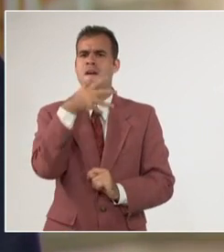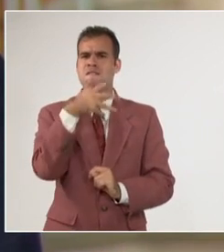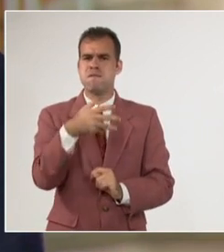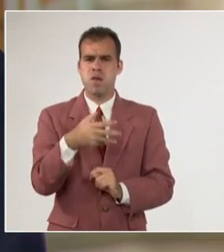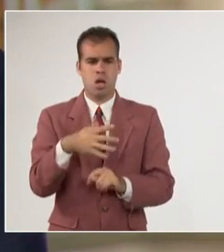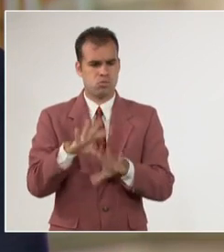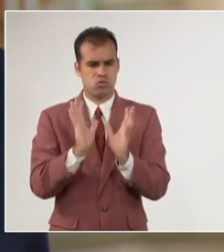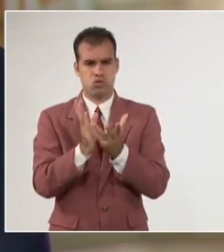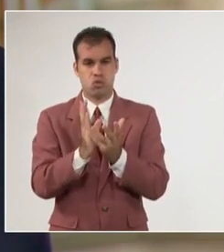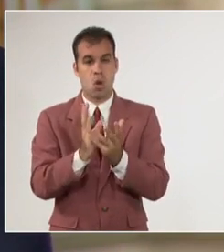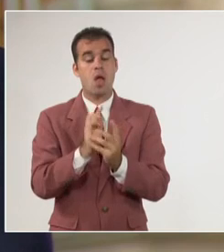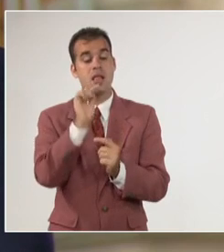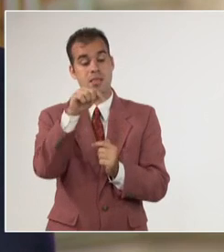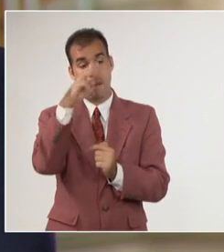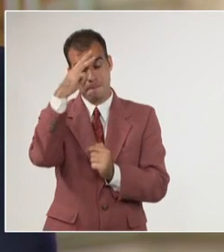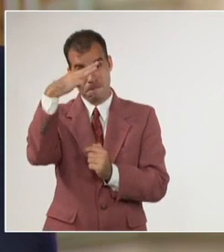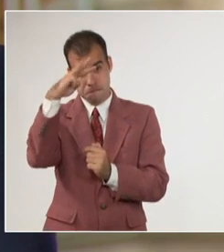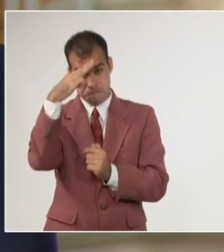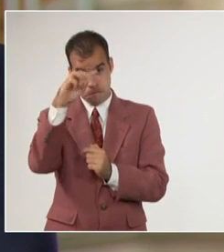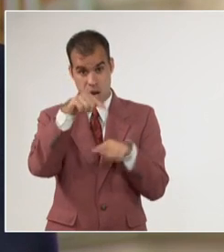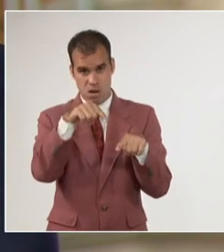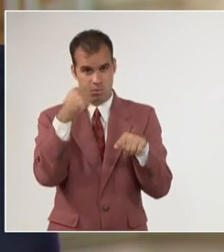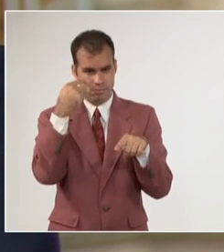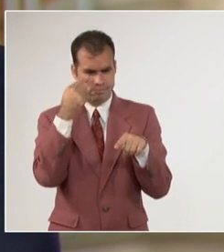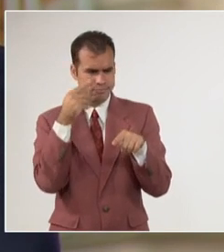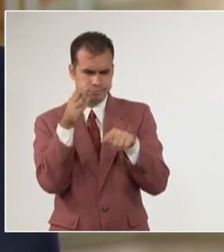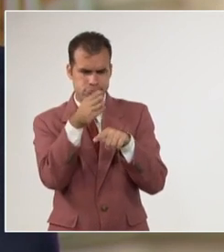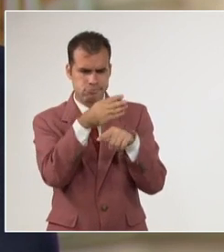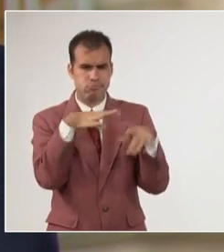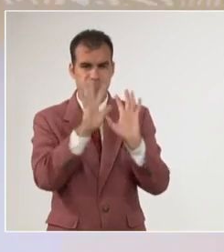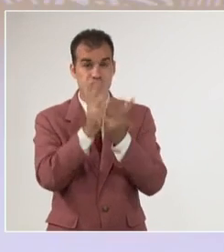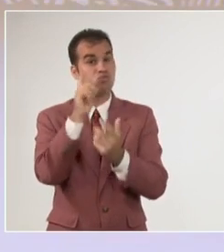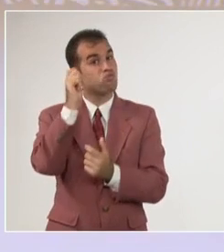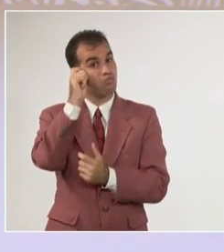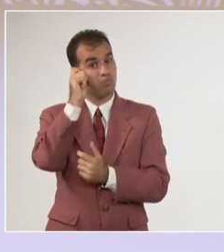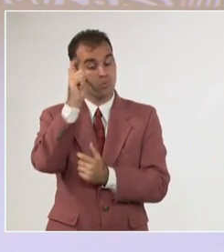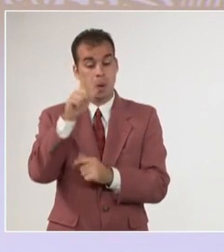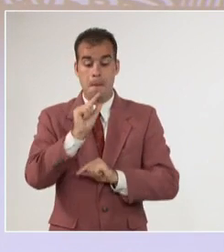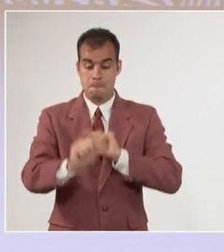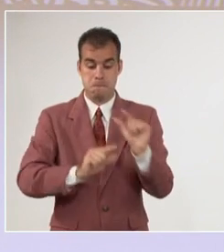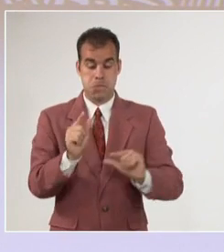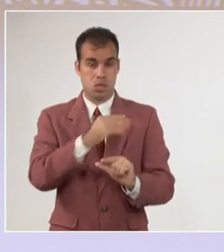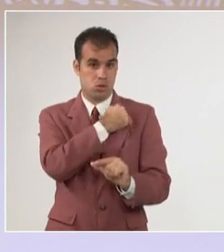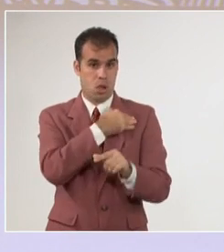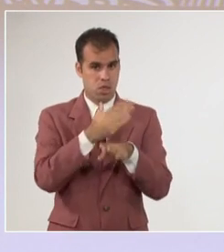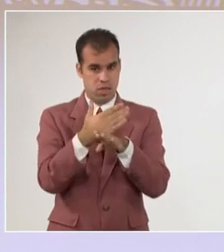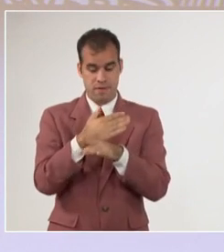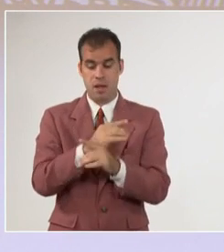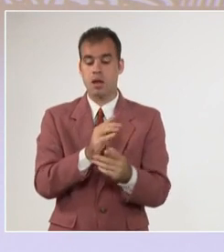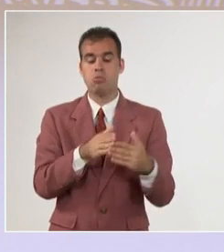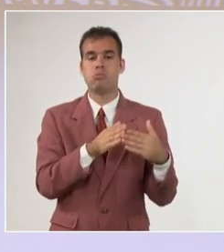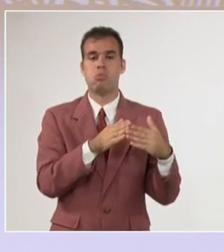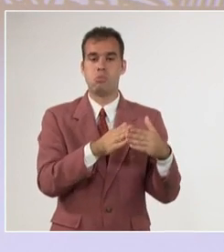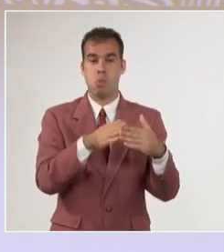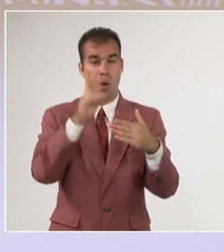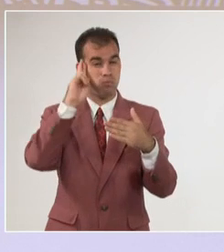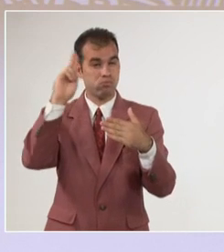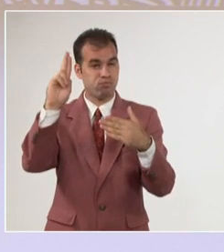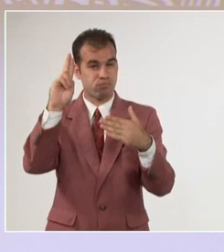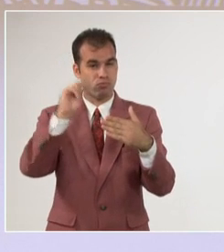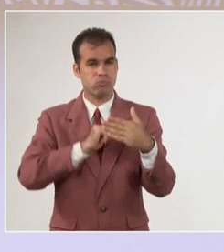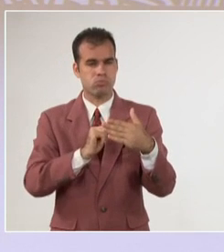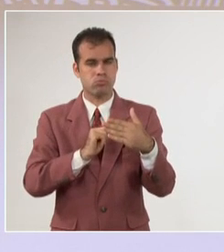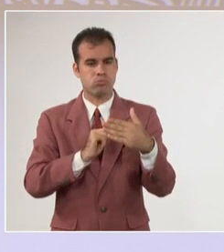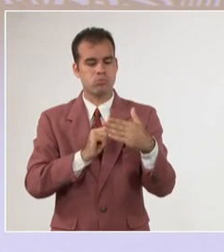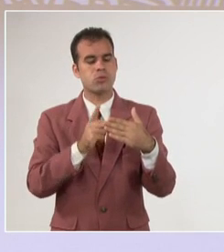por México dejó profunda impresión en los futuros expedicionarios del Granma y un cúmulo de leyendas por todas partes de las que